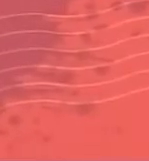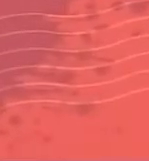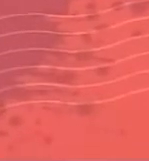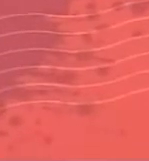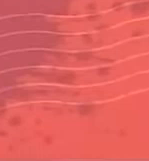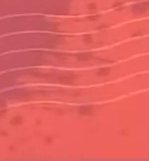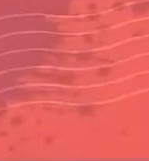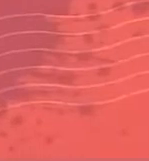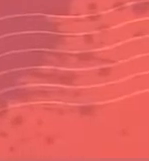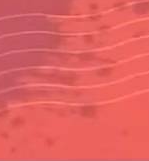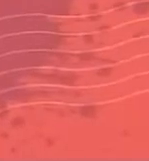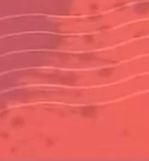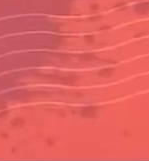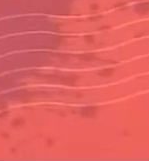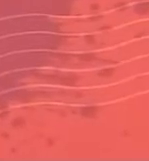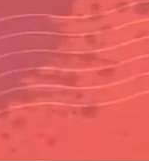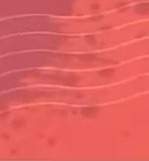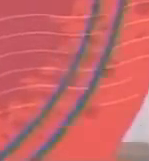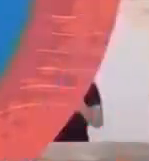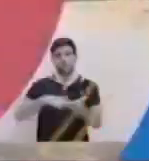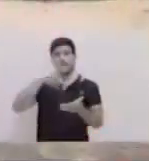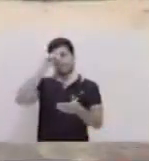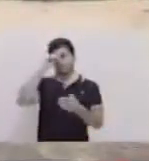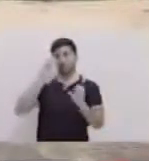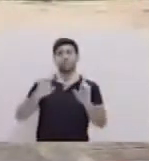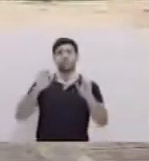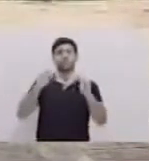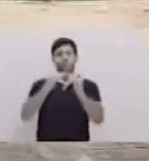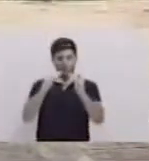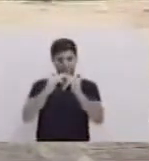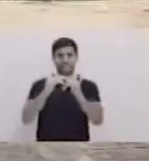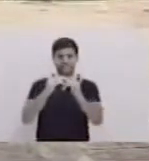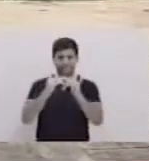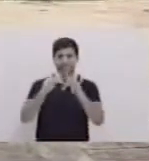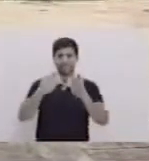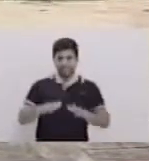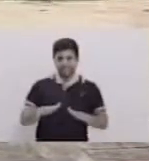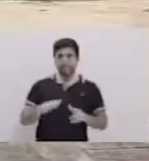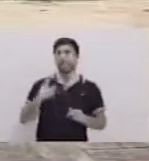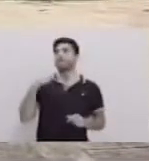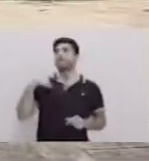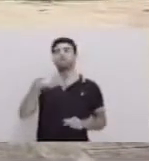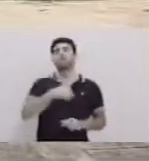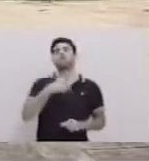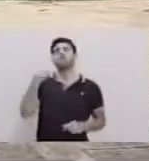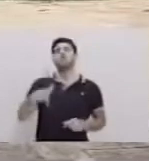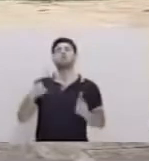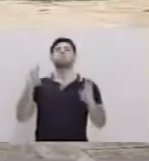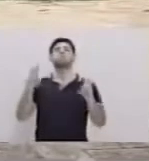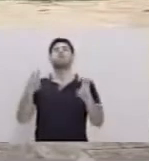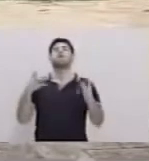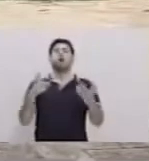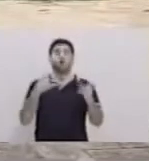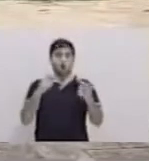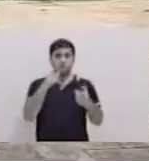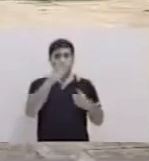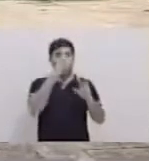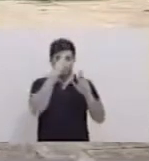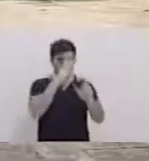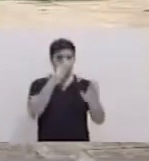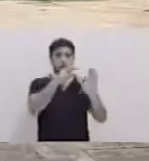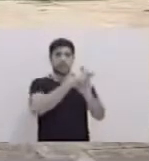de Educación Física. El día de hoy vamos a estar trabajando sobre la formulación de reglas y normas mediante